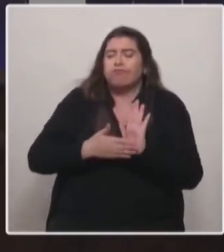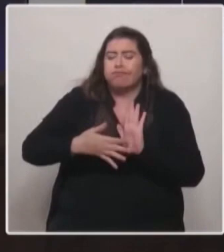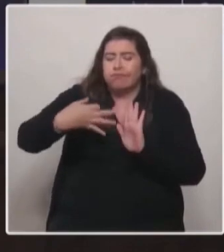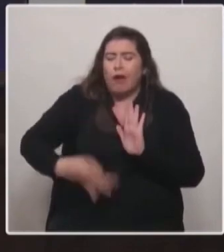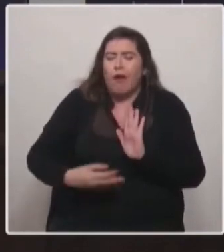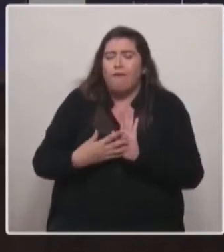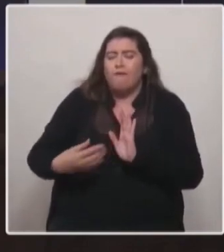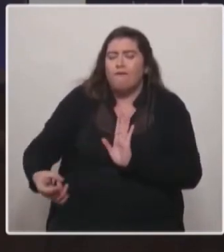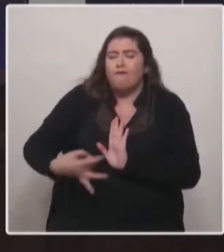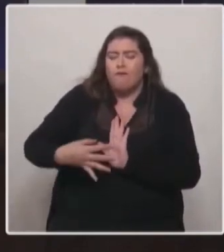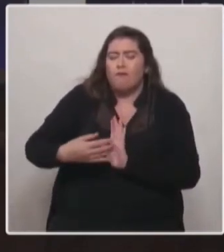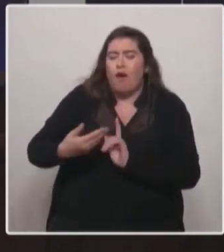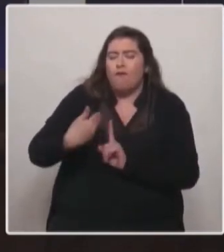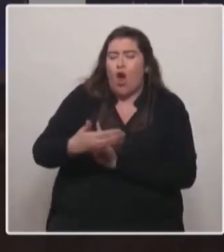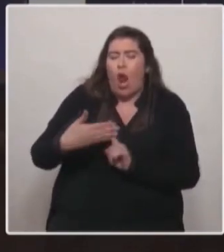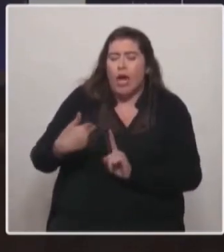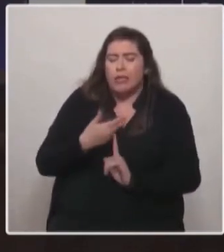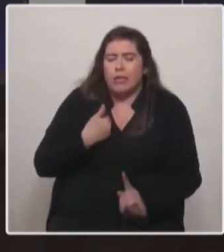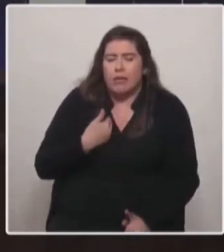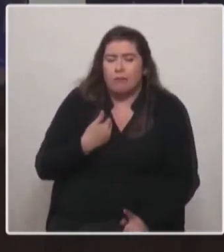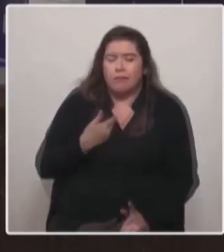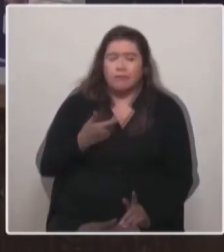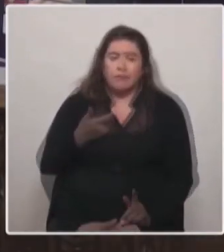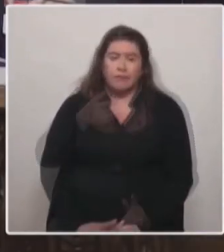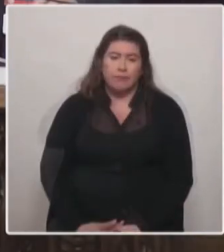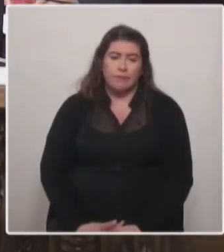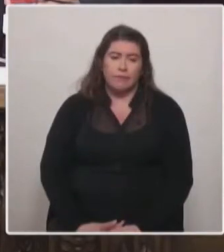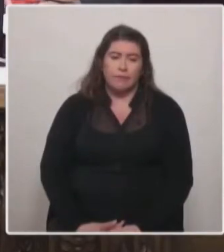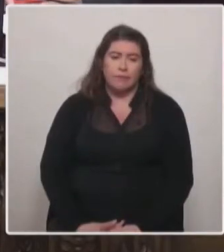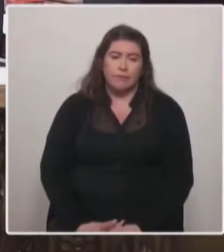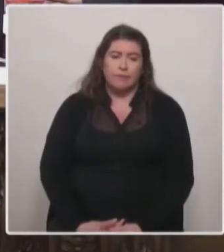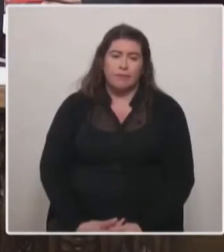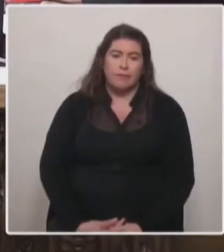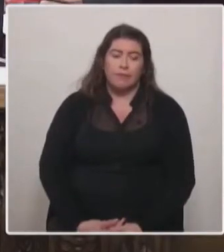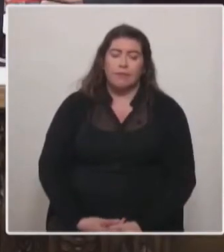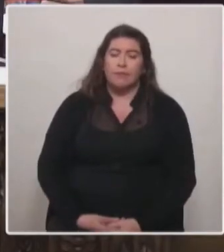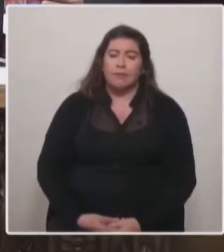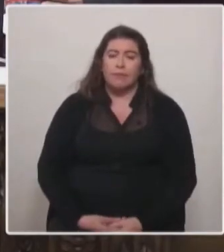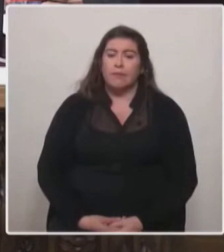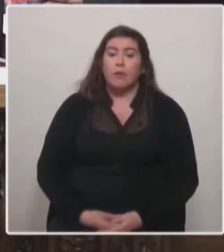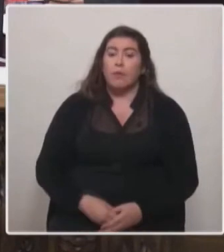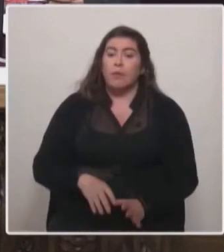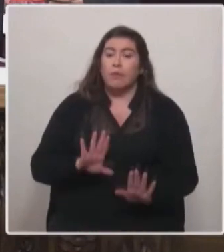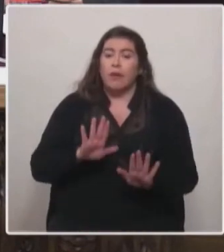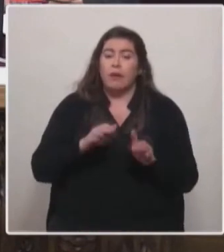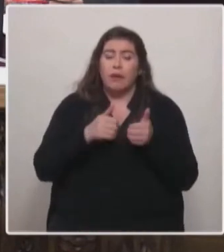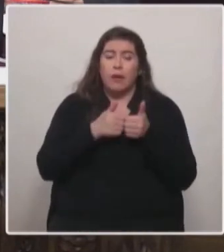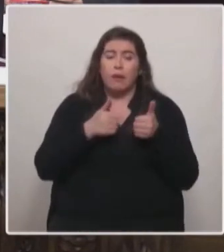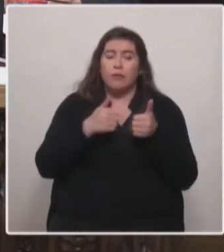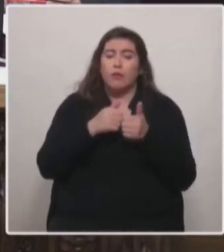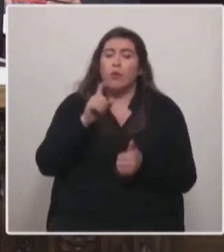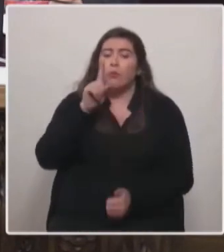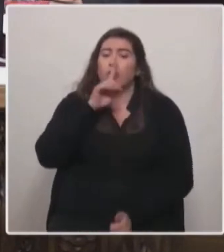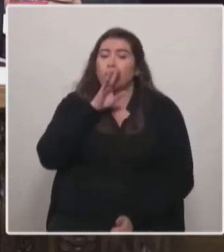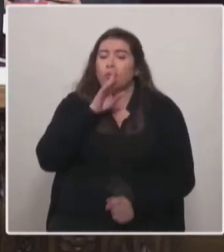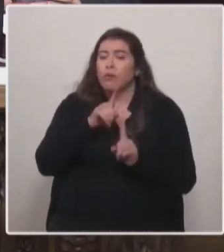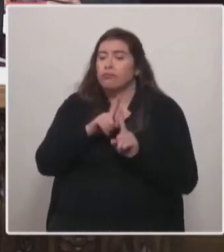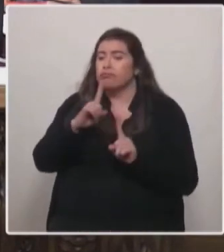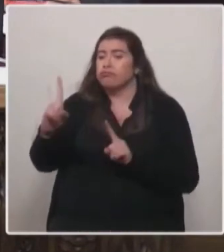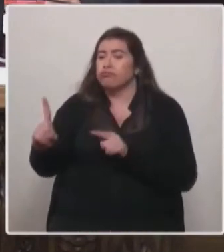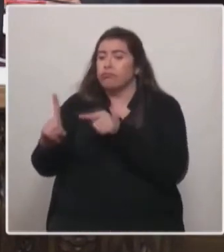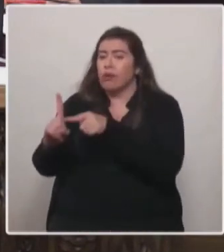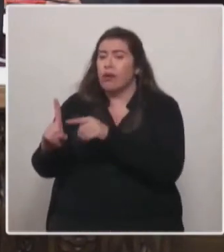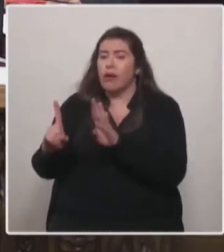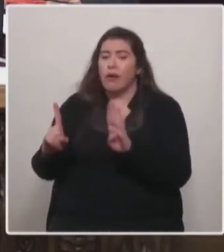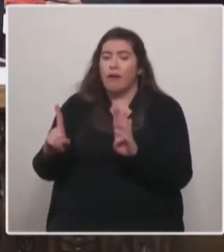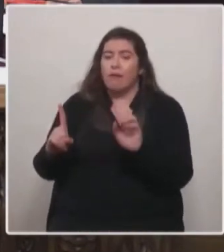violencia y más bien condenarla. La mesa le concede por un minuto la palabra al convencional